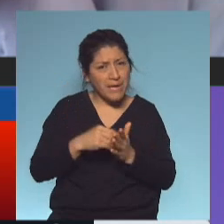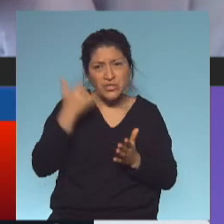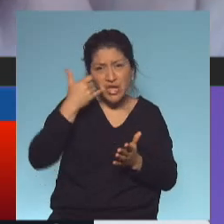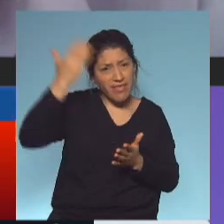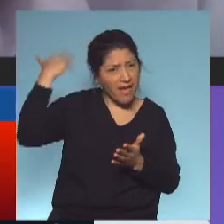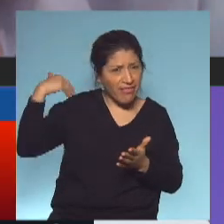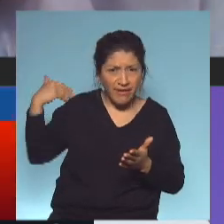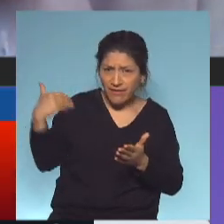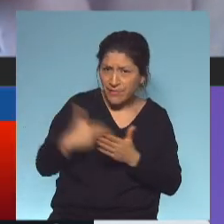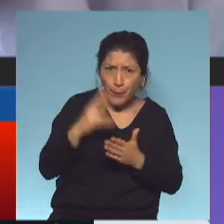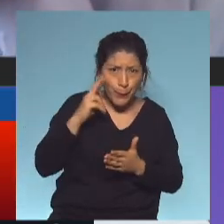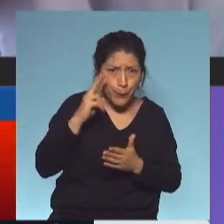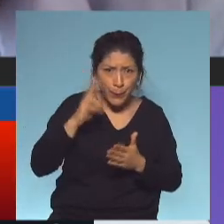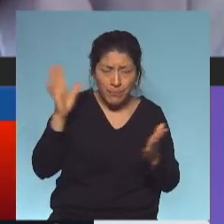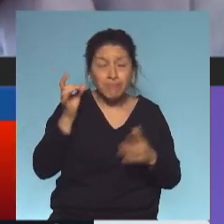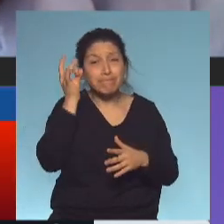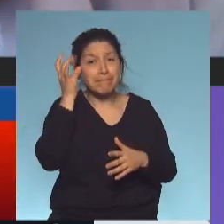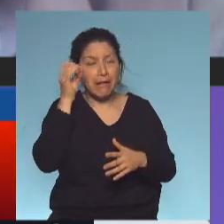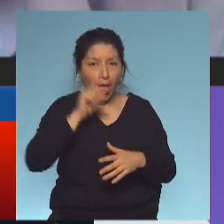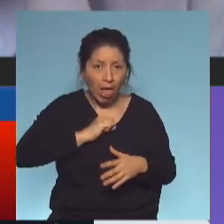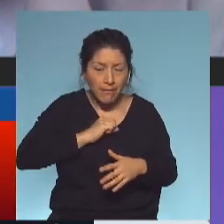este momento. Disculpen.